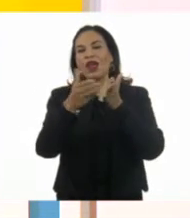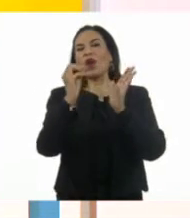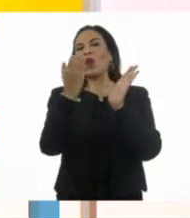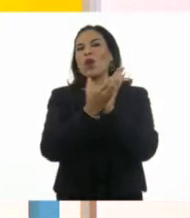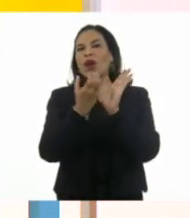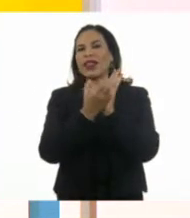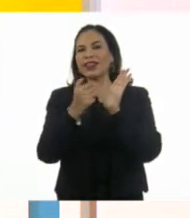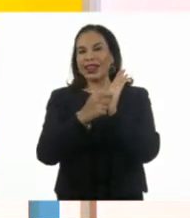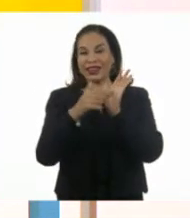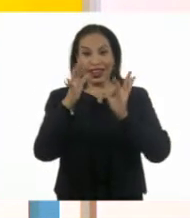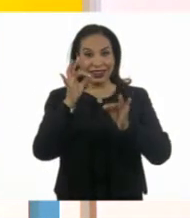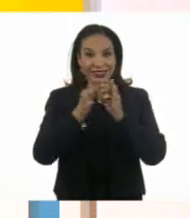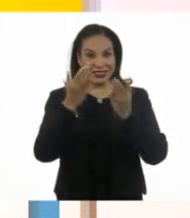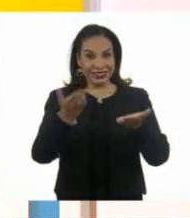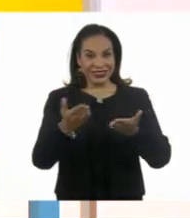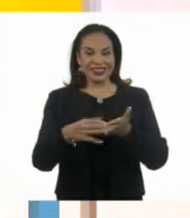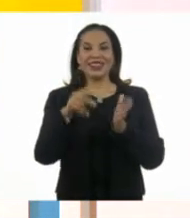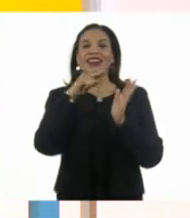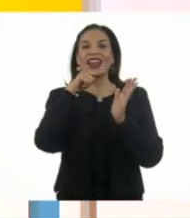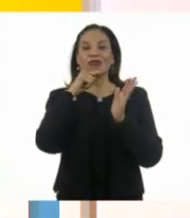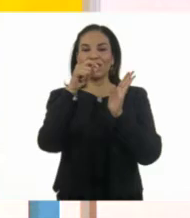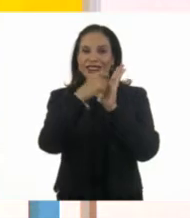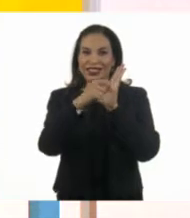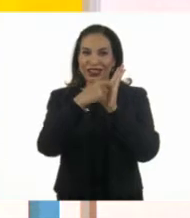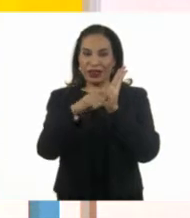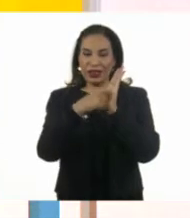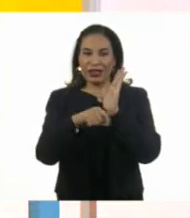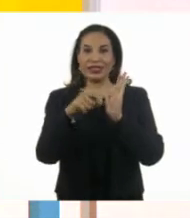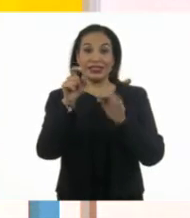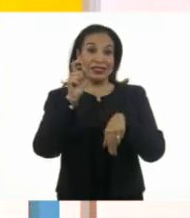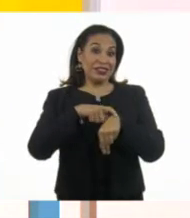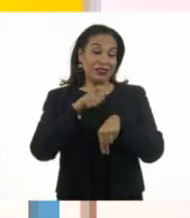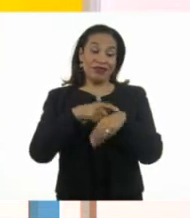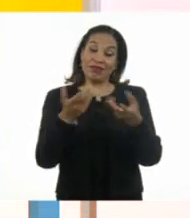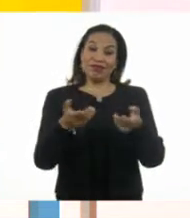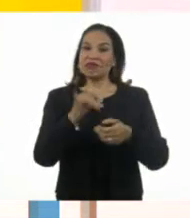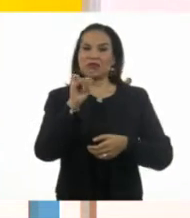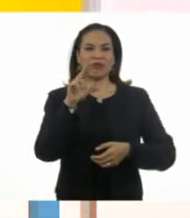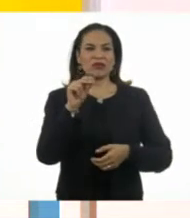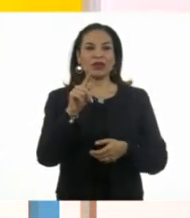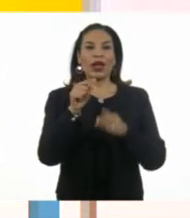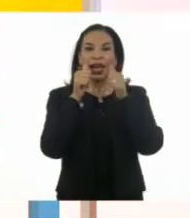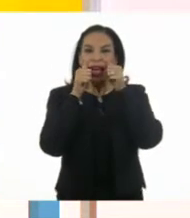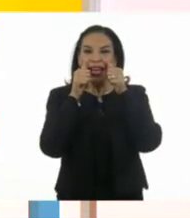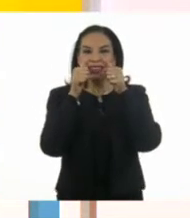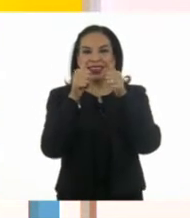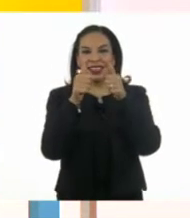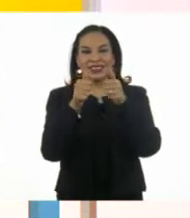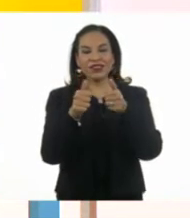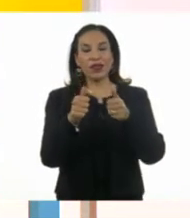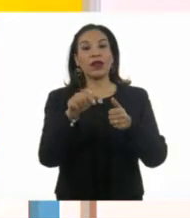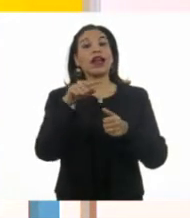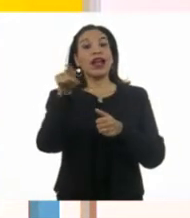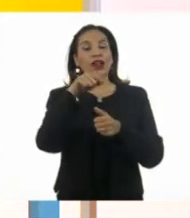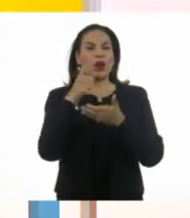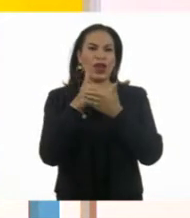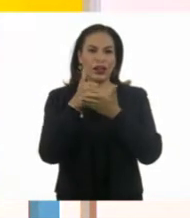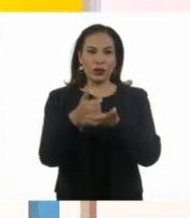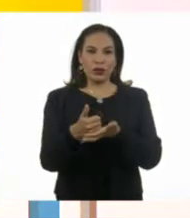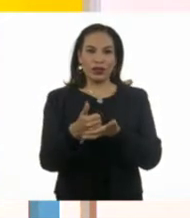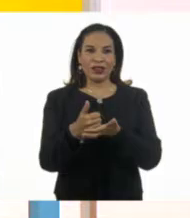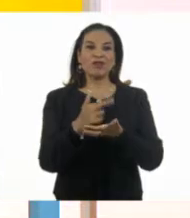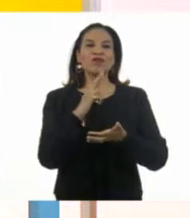cuaderno. ¿Ya están listos? Con su lápiz lo van a anotar. Si les da tiempo y si no, pongan atención. Y si hay alguien que los